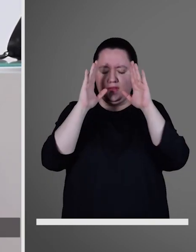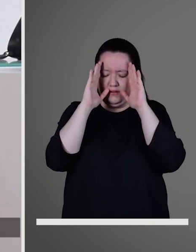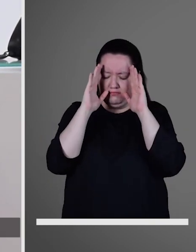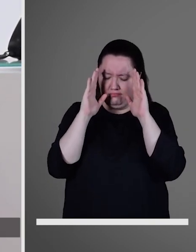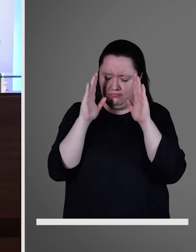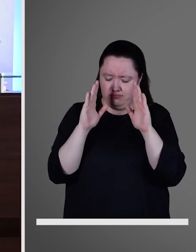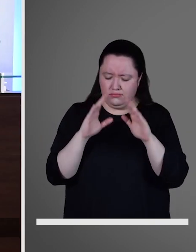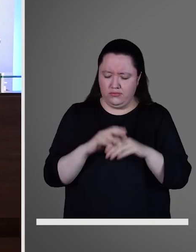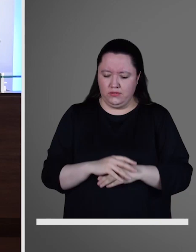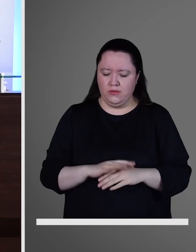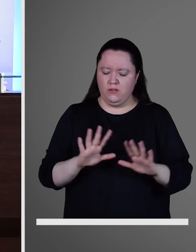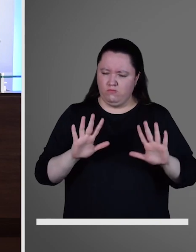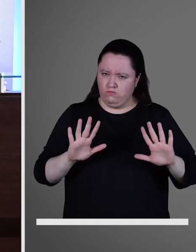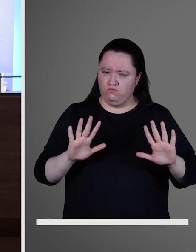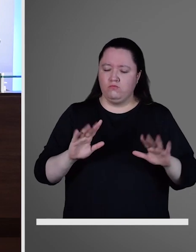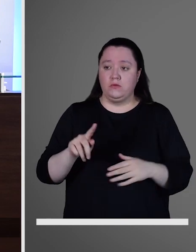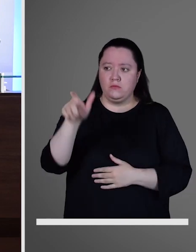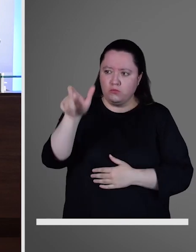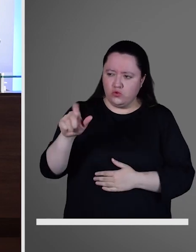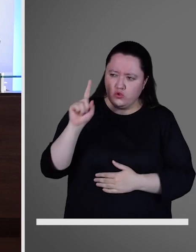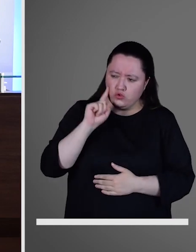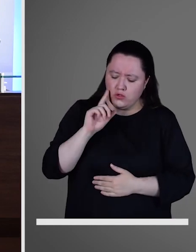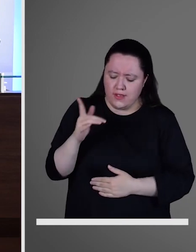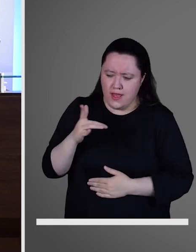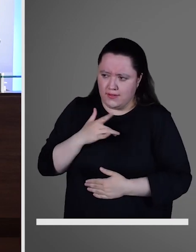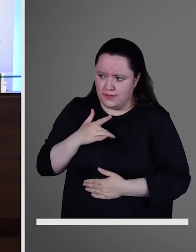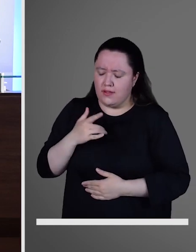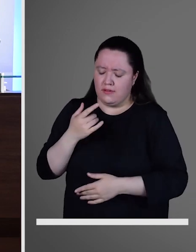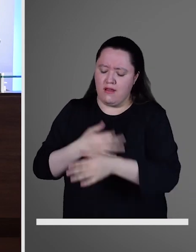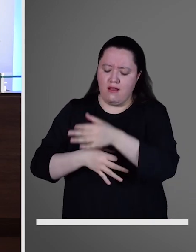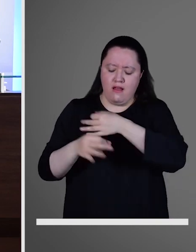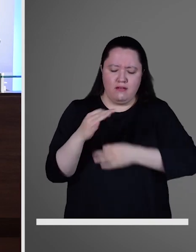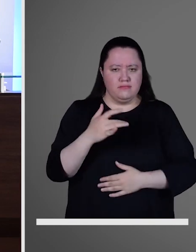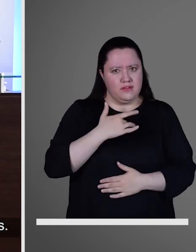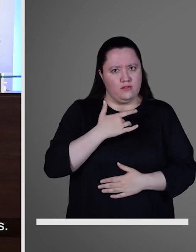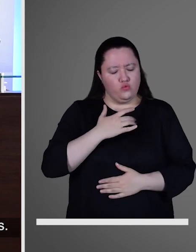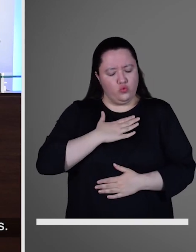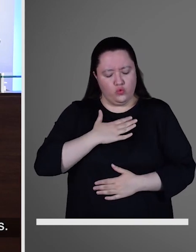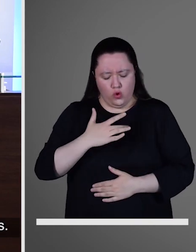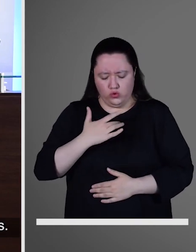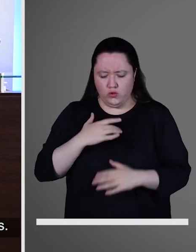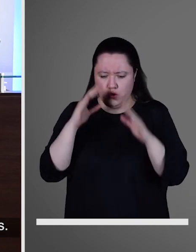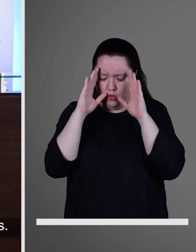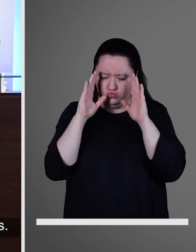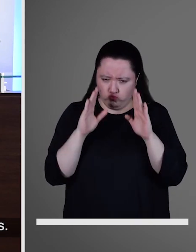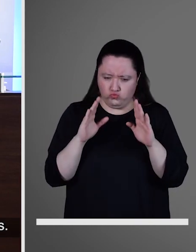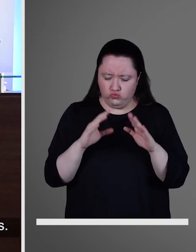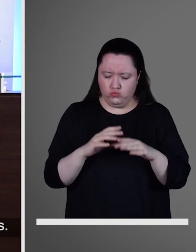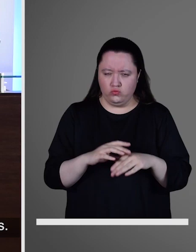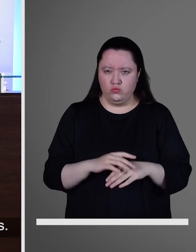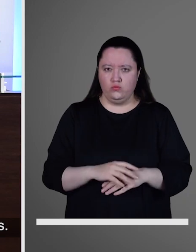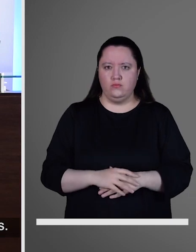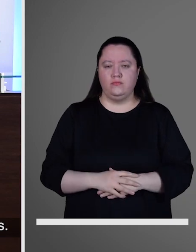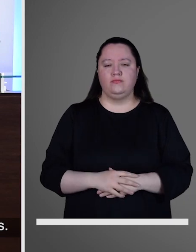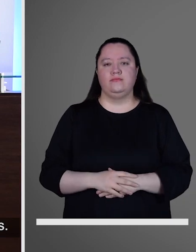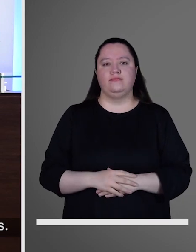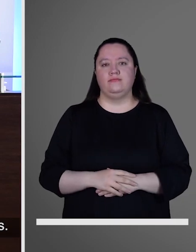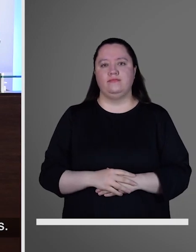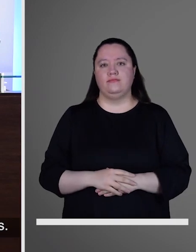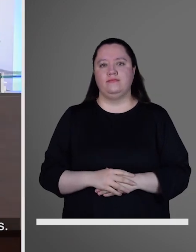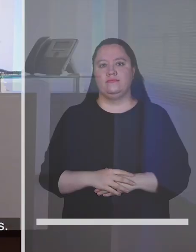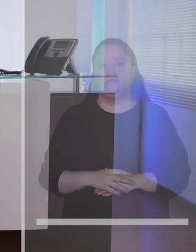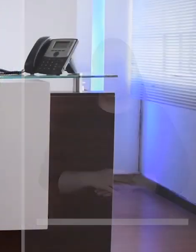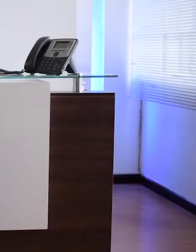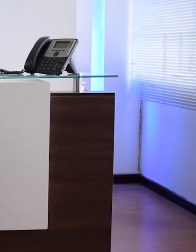Ya, voy a concentrarme para sentir como una persona sorda. Voy a ponerme en los zapatos de las